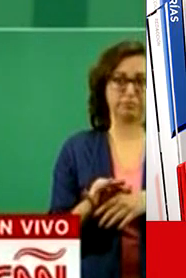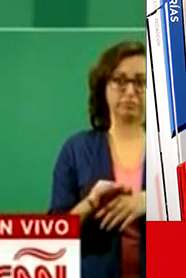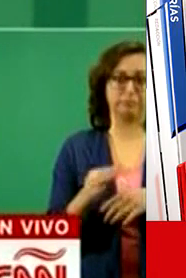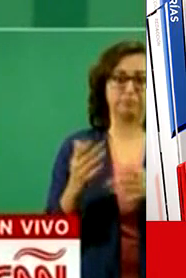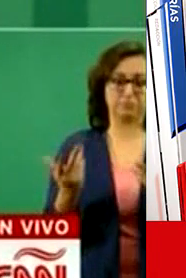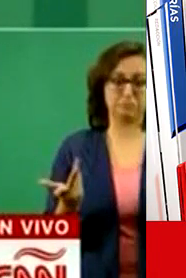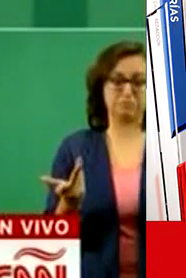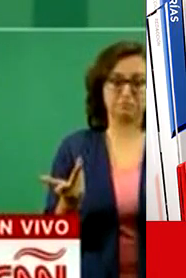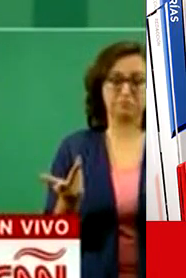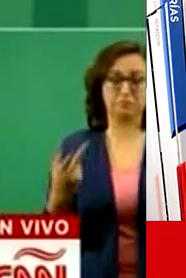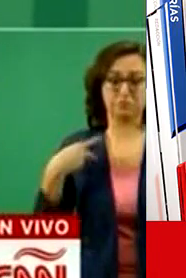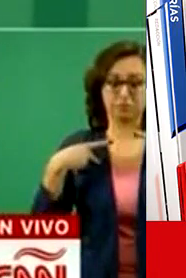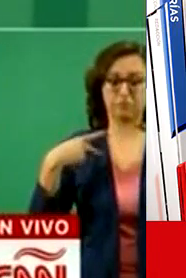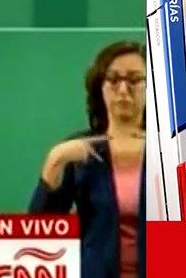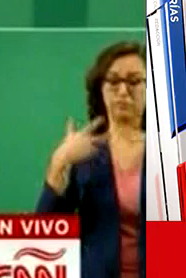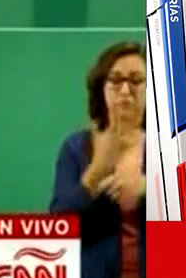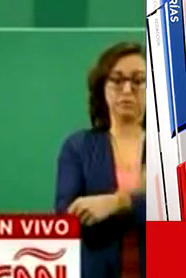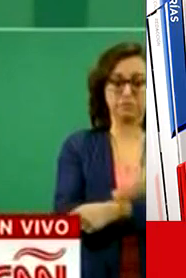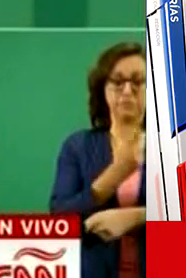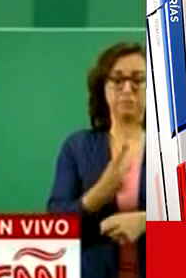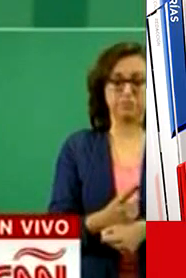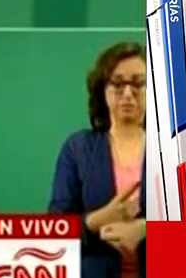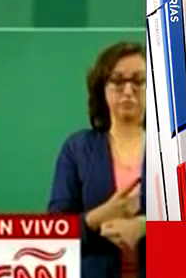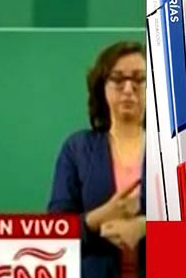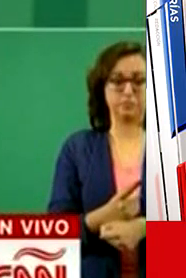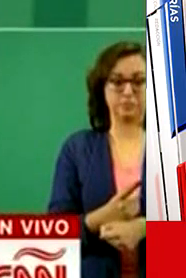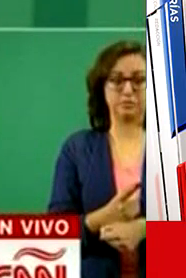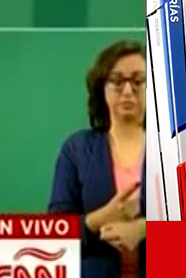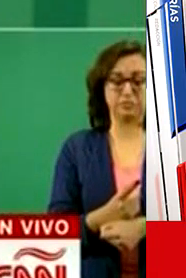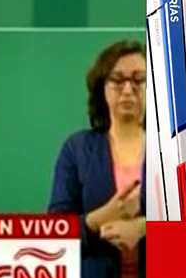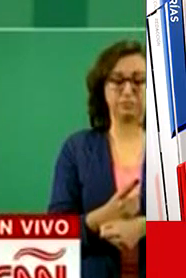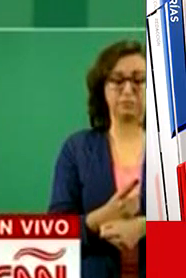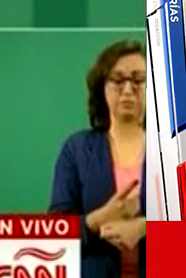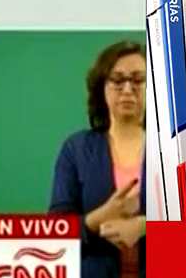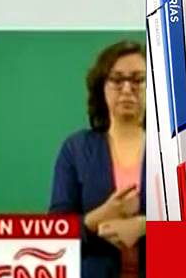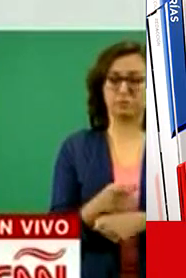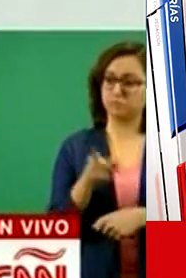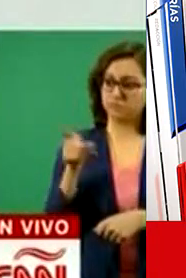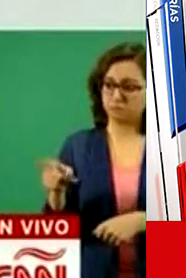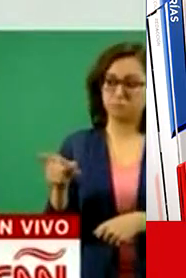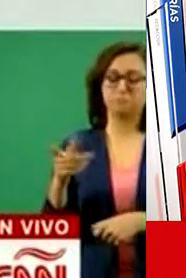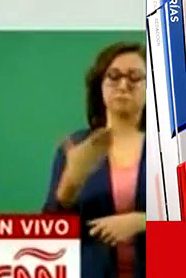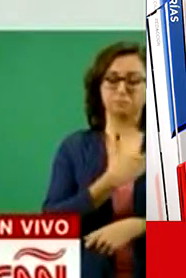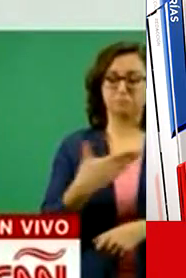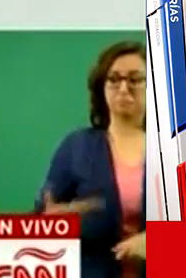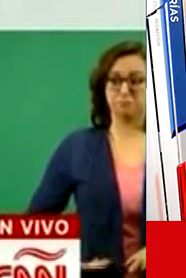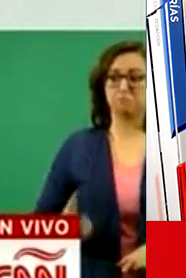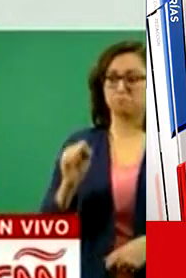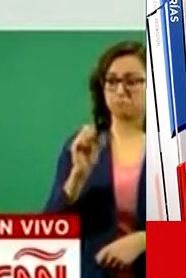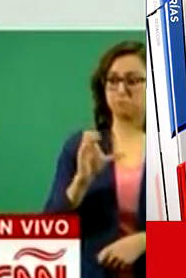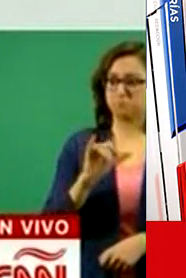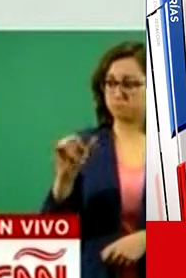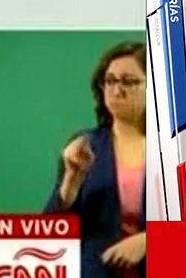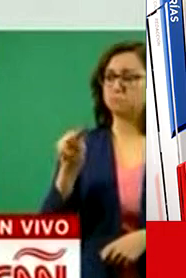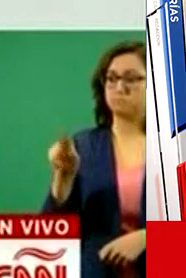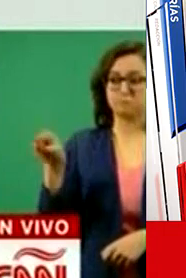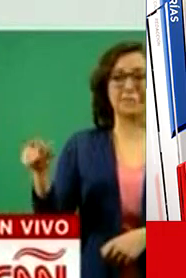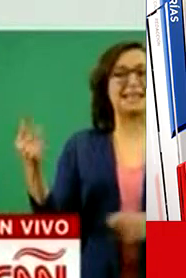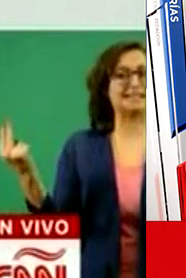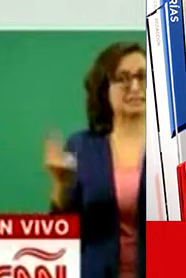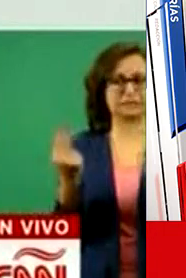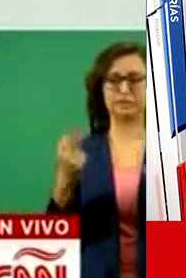gente honrada, como el presidente de la Corte,